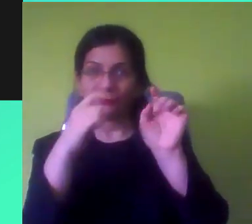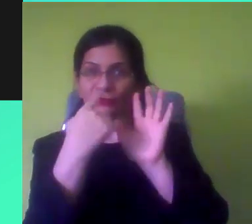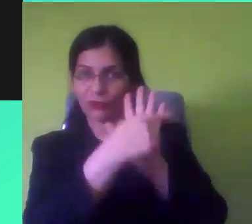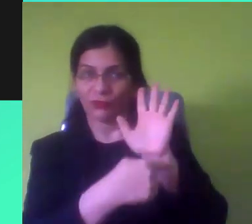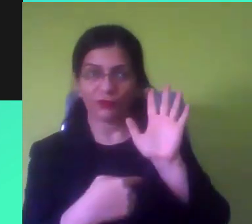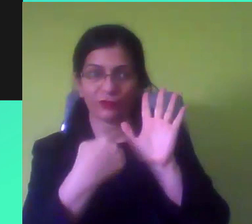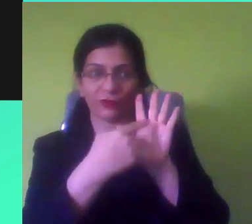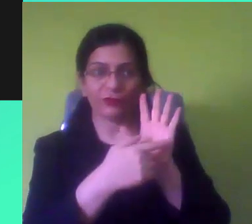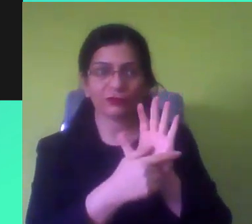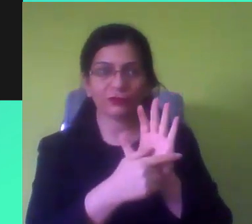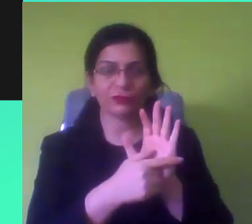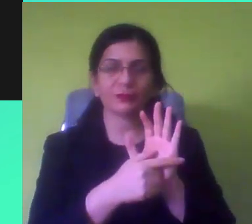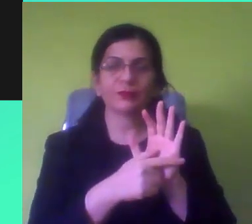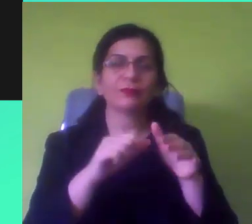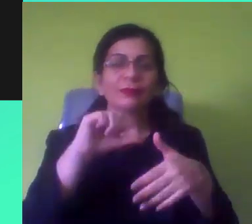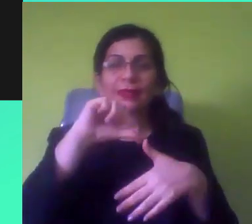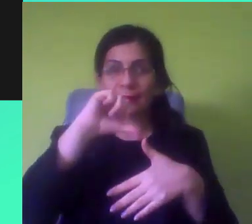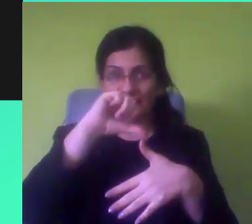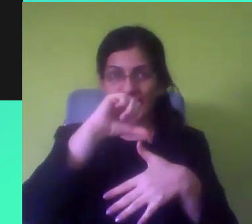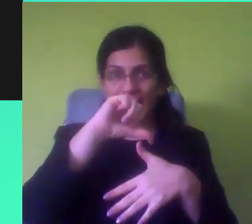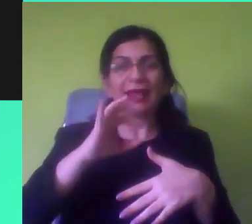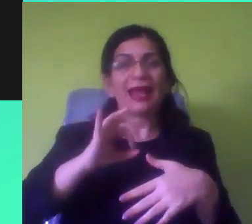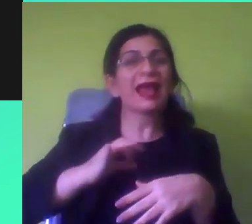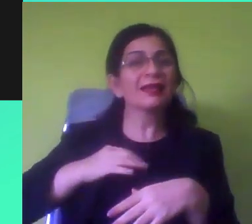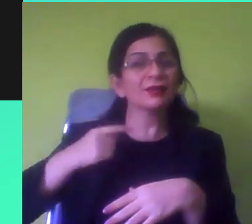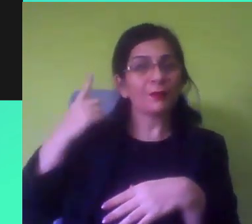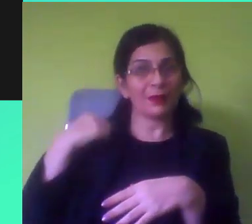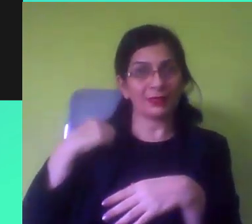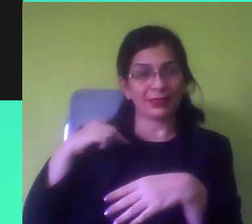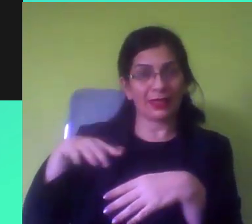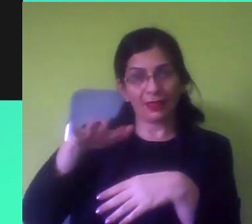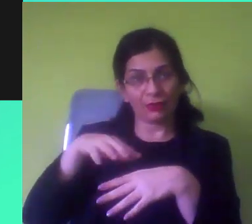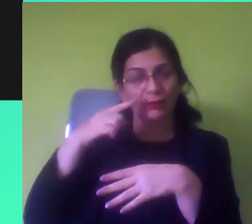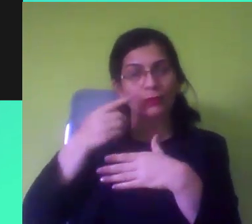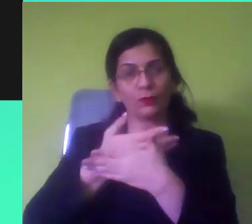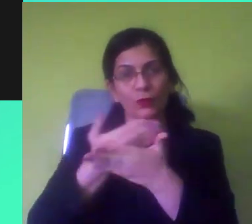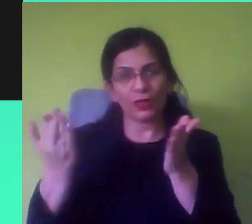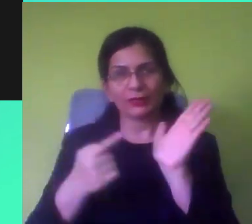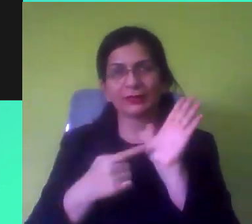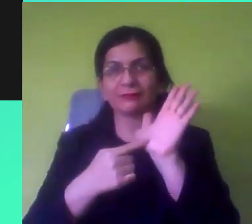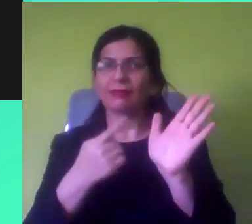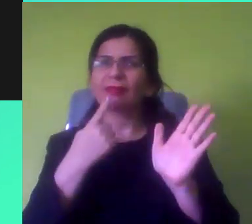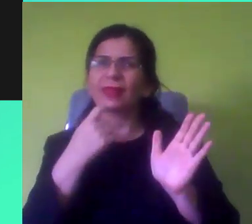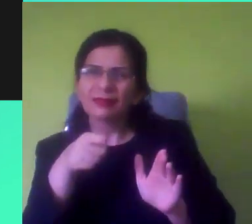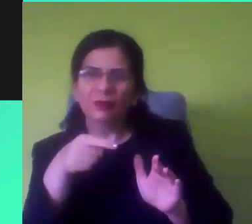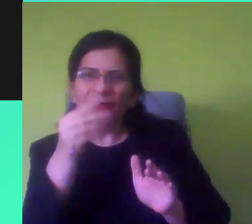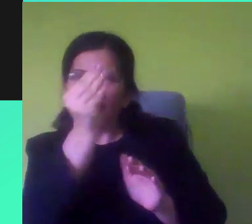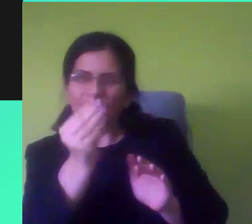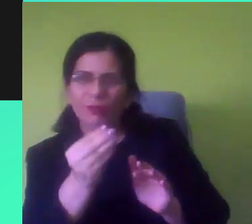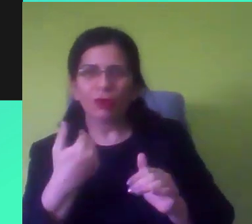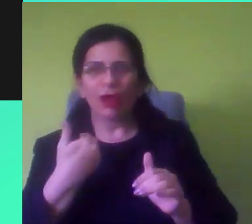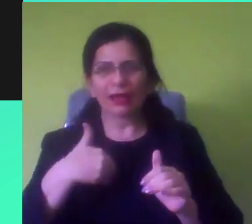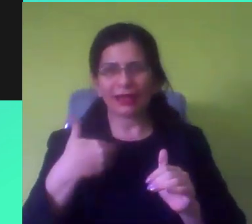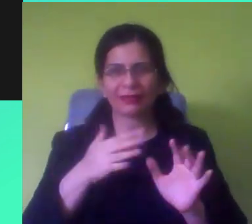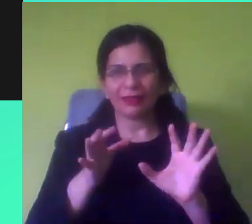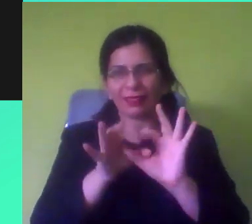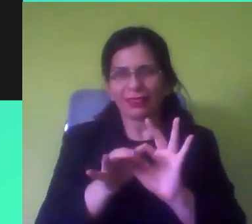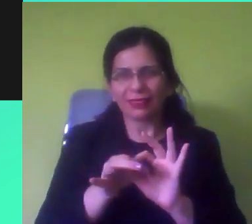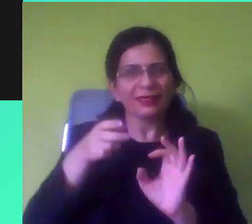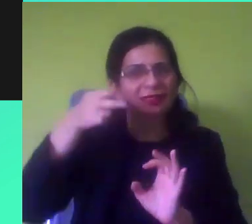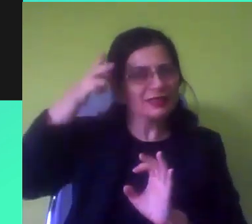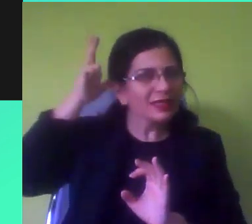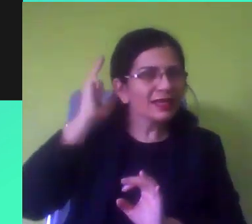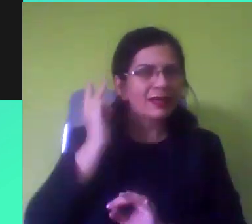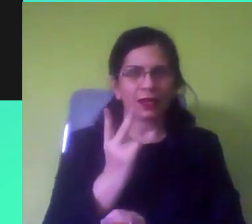de glaciares andinos y de agua de la UNESCO el año pasado, podemos ver que Argentina, junto con Chile, son los dos